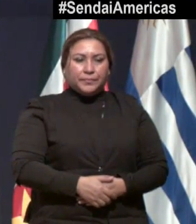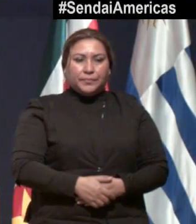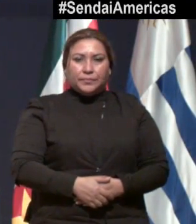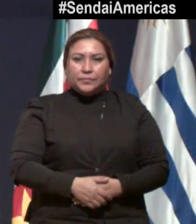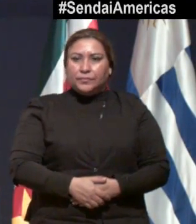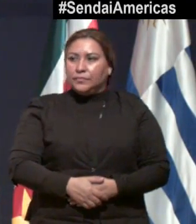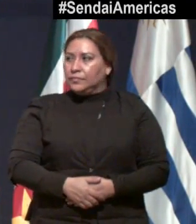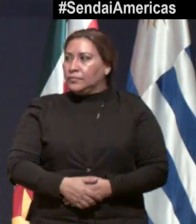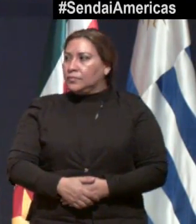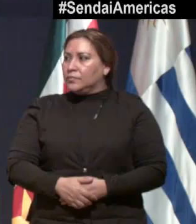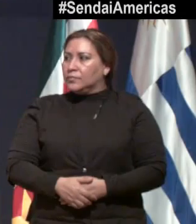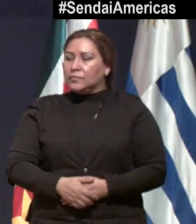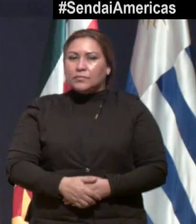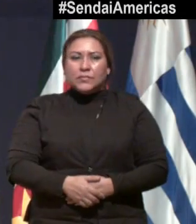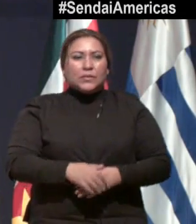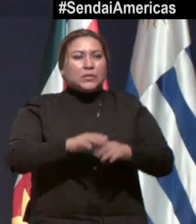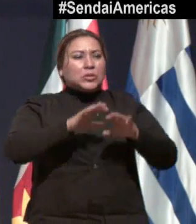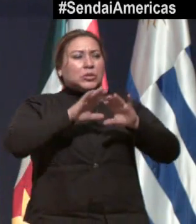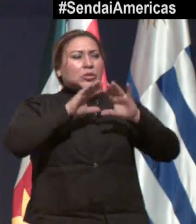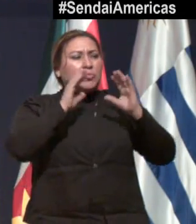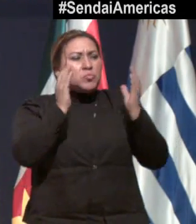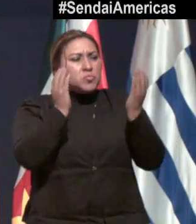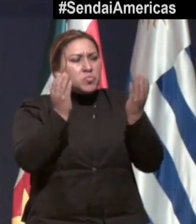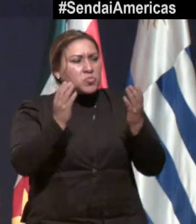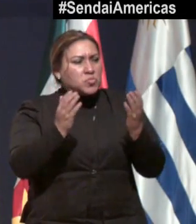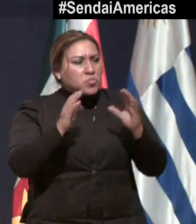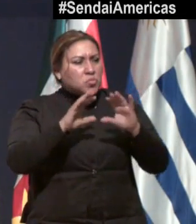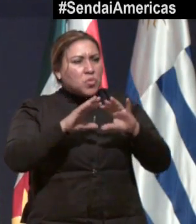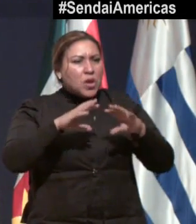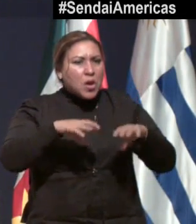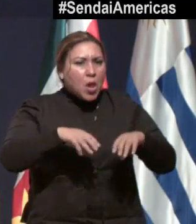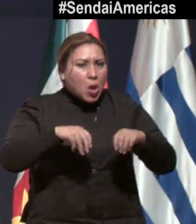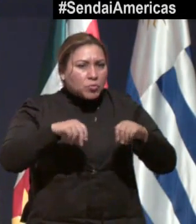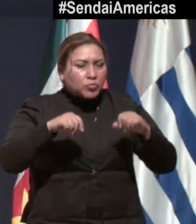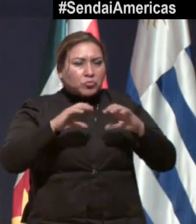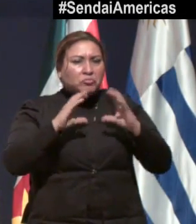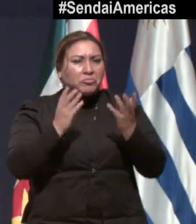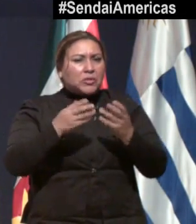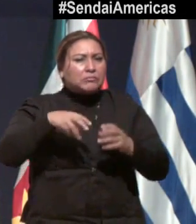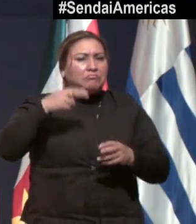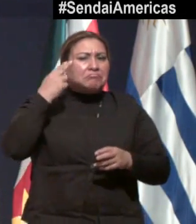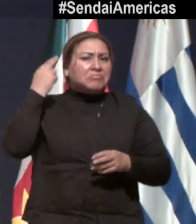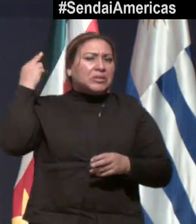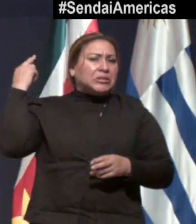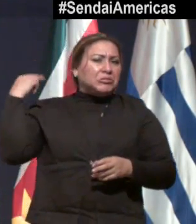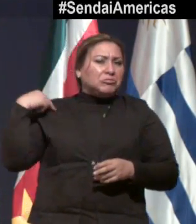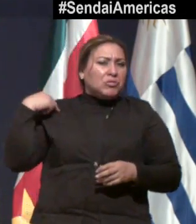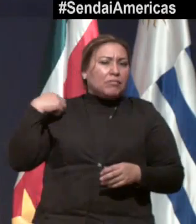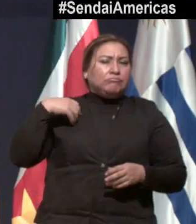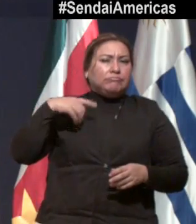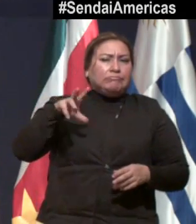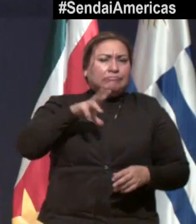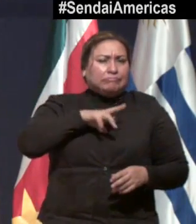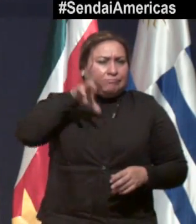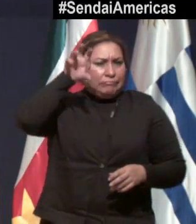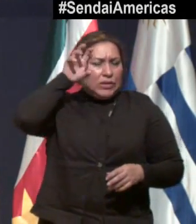La Tierra tiene una historia y tiene una memoria. Ella tiene la memoria del pasado y tiene